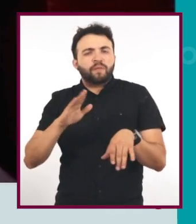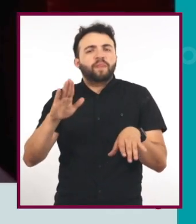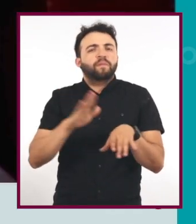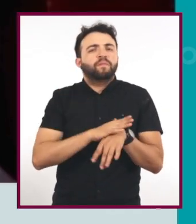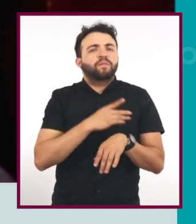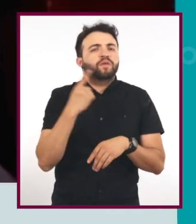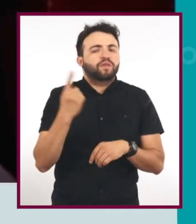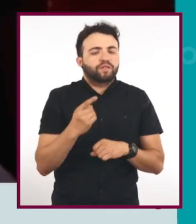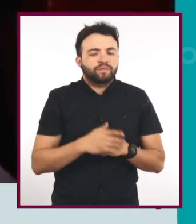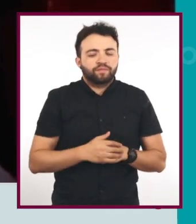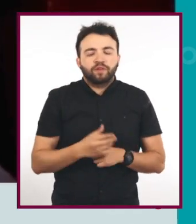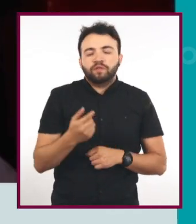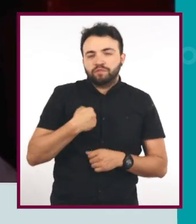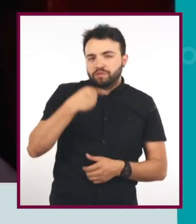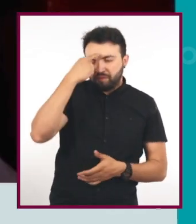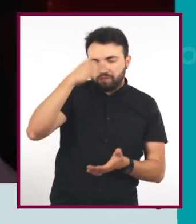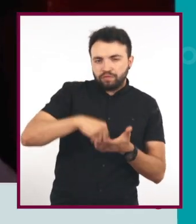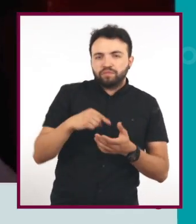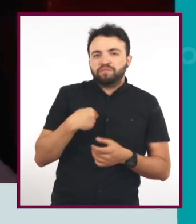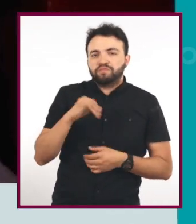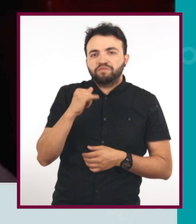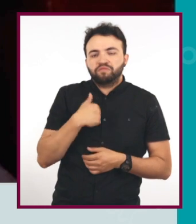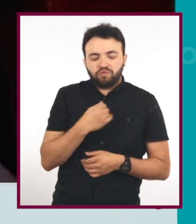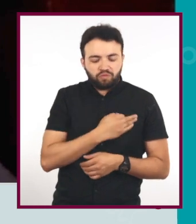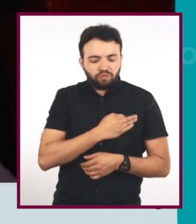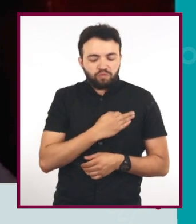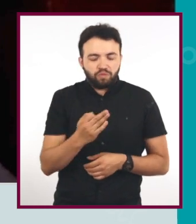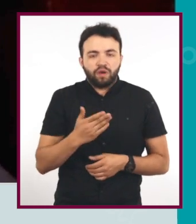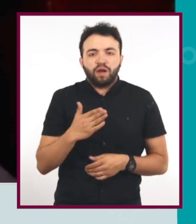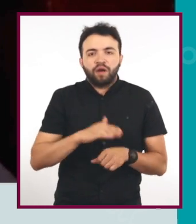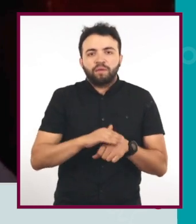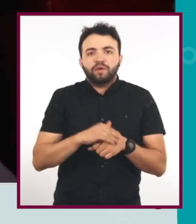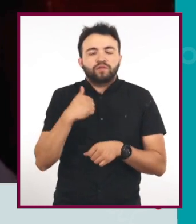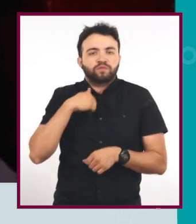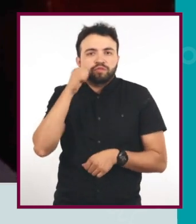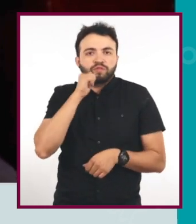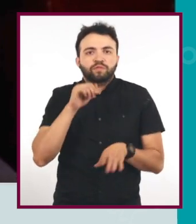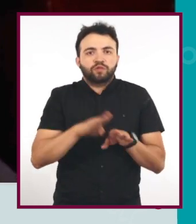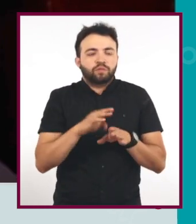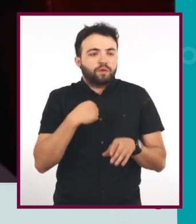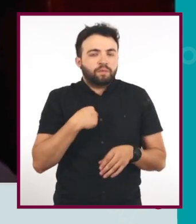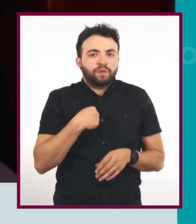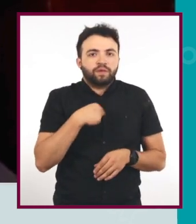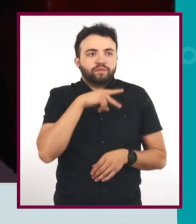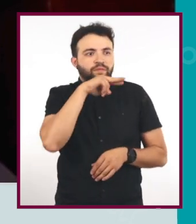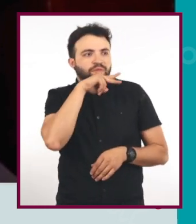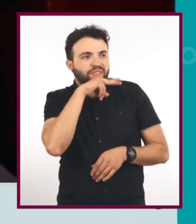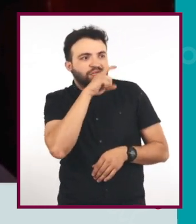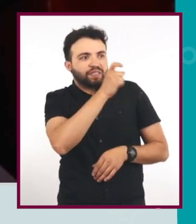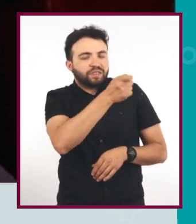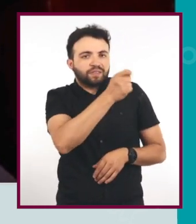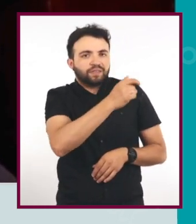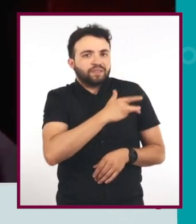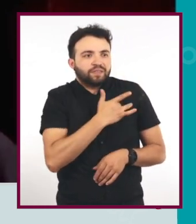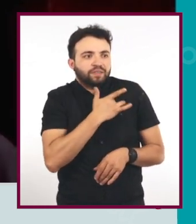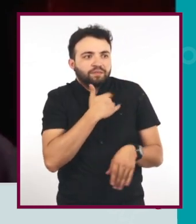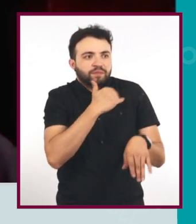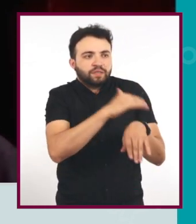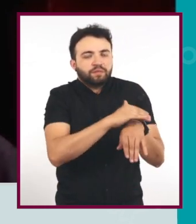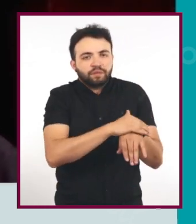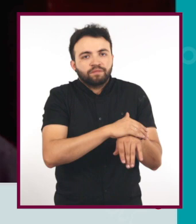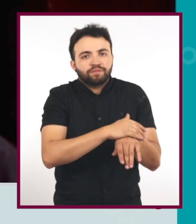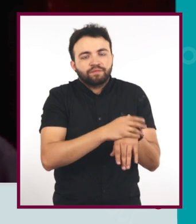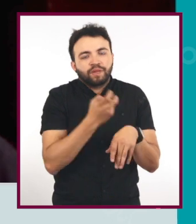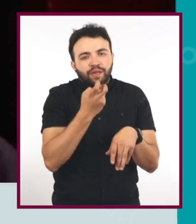Sí, me considero una buena amiga porque el propósito y el chiste de una amistad es que siempre hay que estar para los amigos, para lo bueno y para lo malo. Es como con las parejas. Me